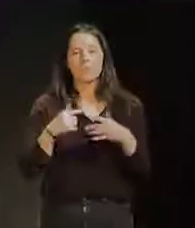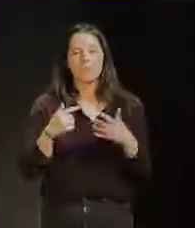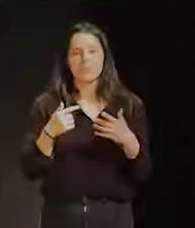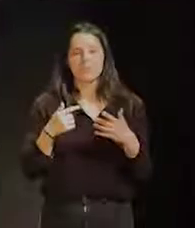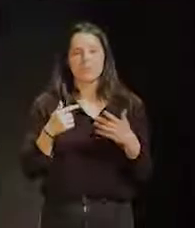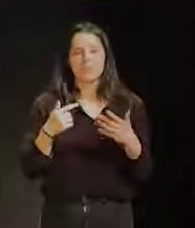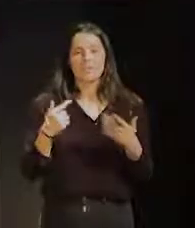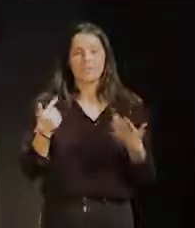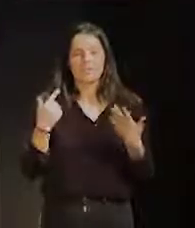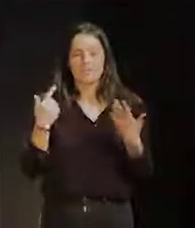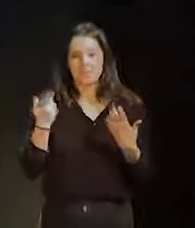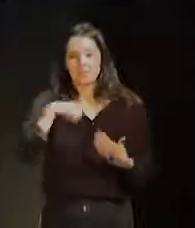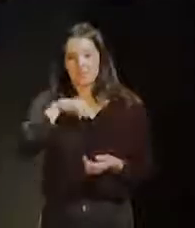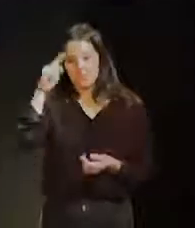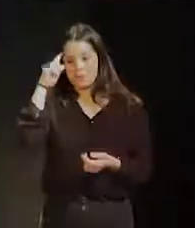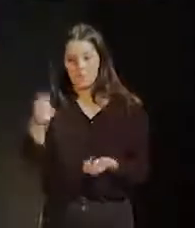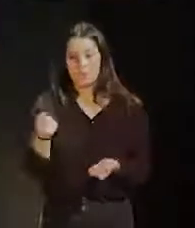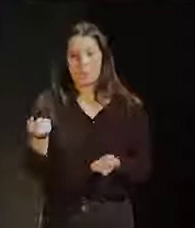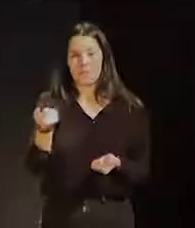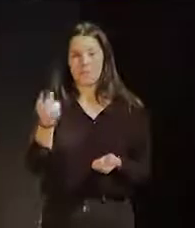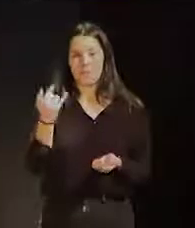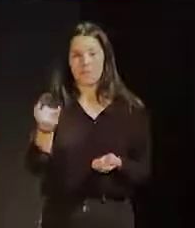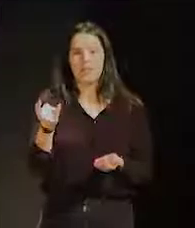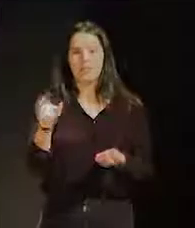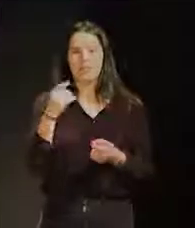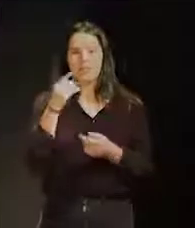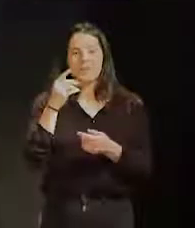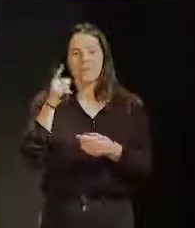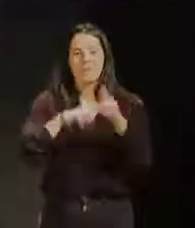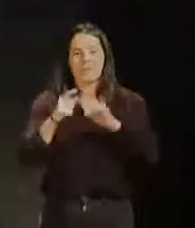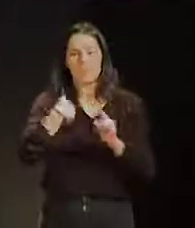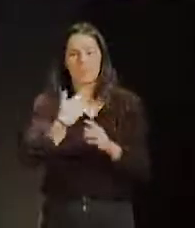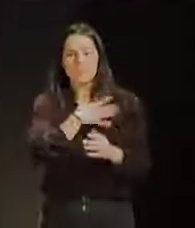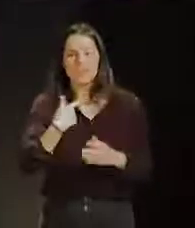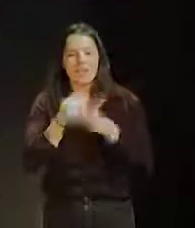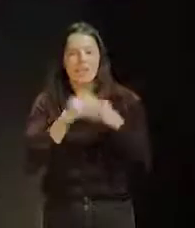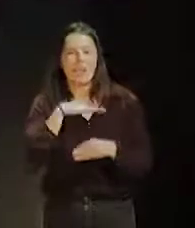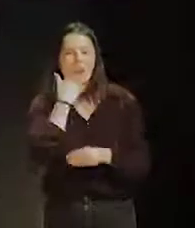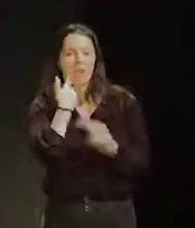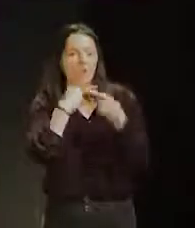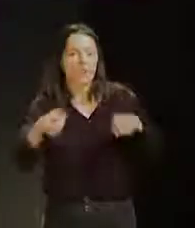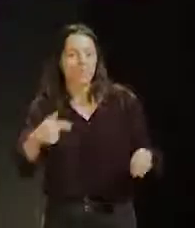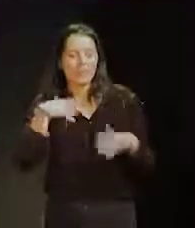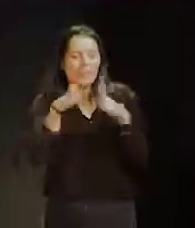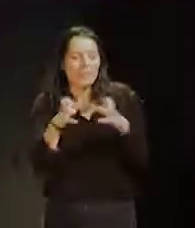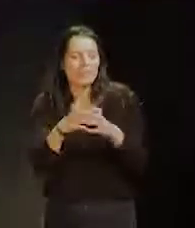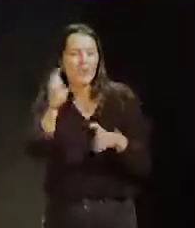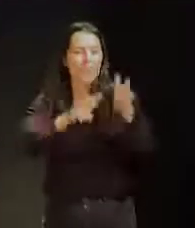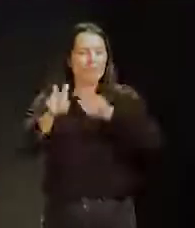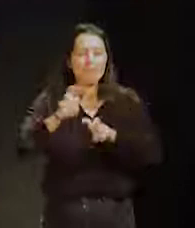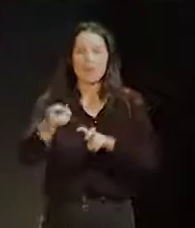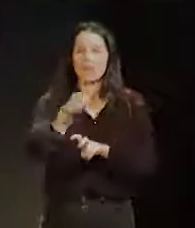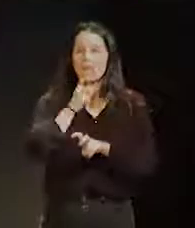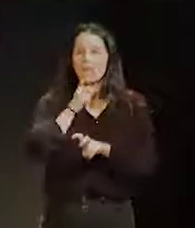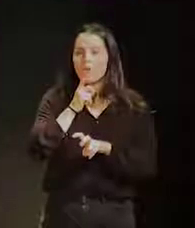Y Marta decía, no, lo sé que tenemos los subtítulos, pero yo voy a intentar de hacer una cosa diferente. Yo tengo el deseo de buscar una